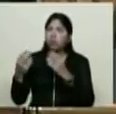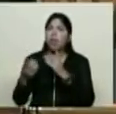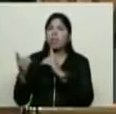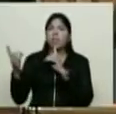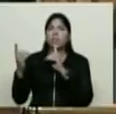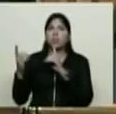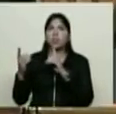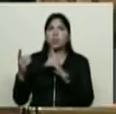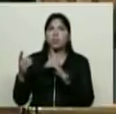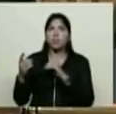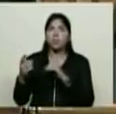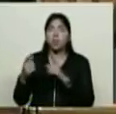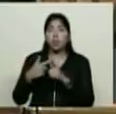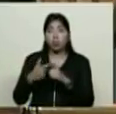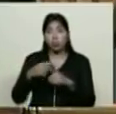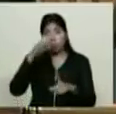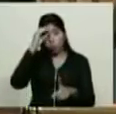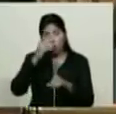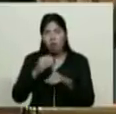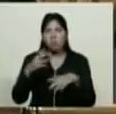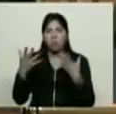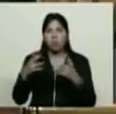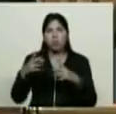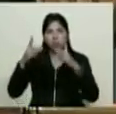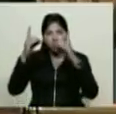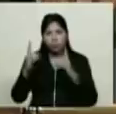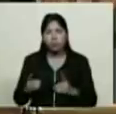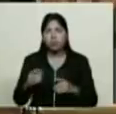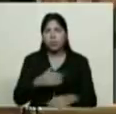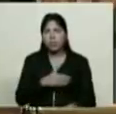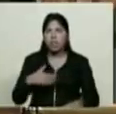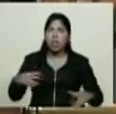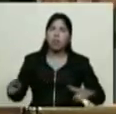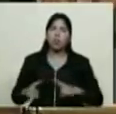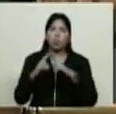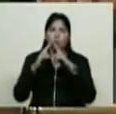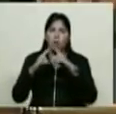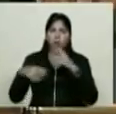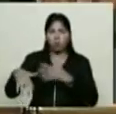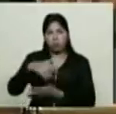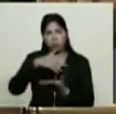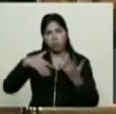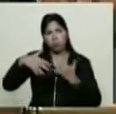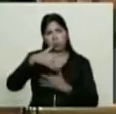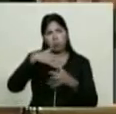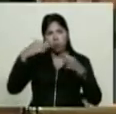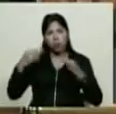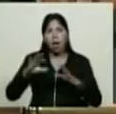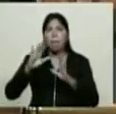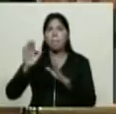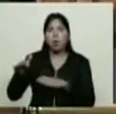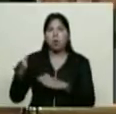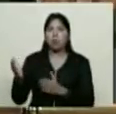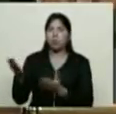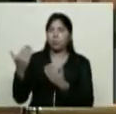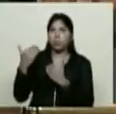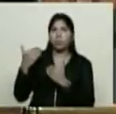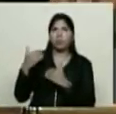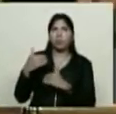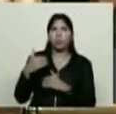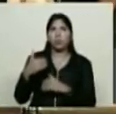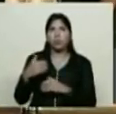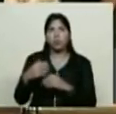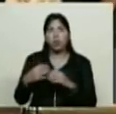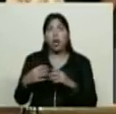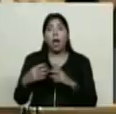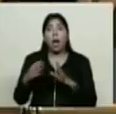han estado centradas en la búsqueda permanente de los espacios de encuentro. Claro está, apoyándonos en nuestro ordenamiento